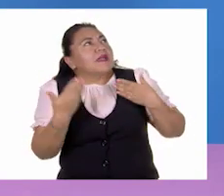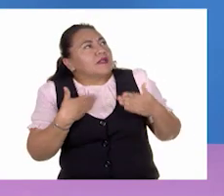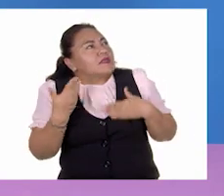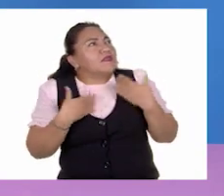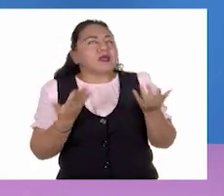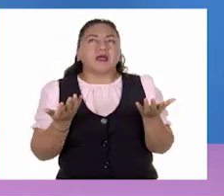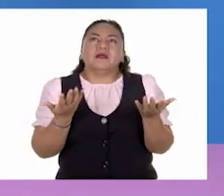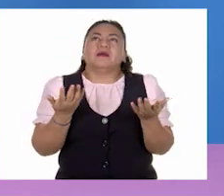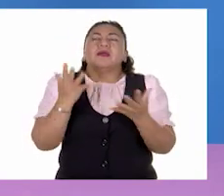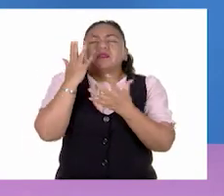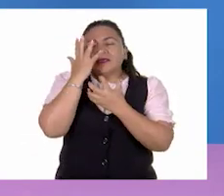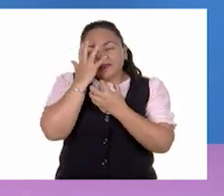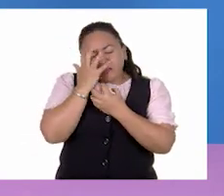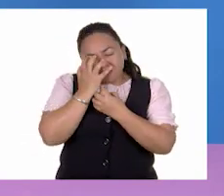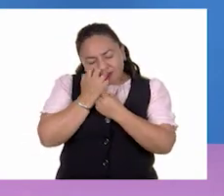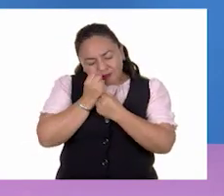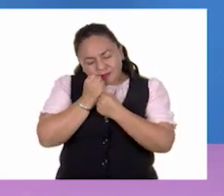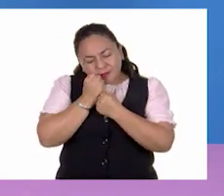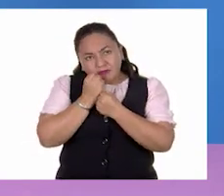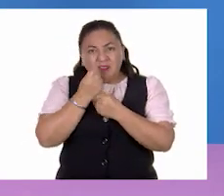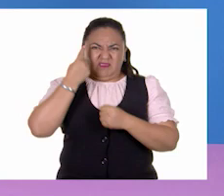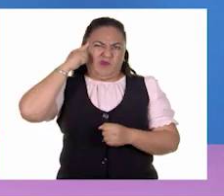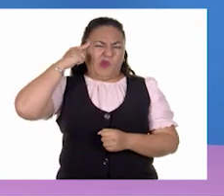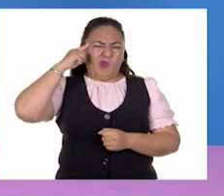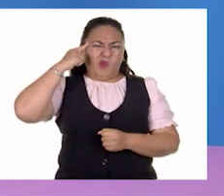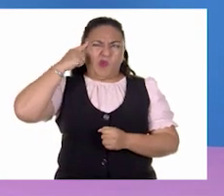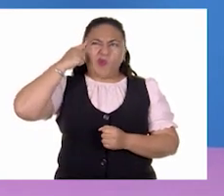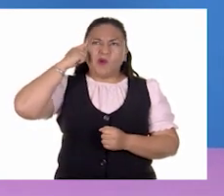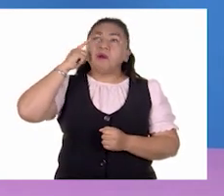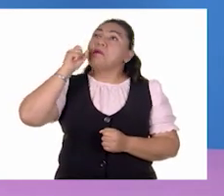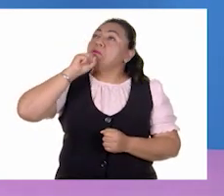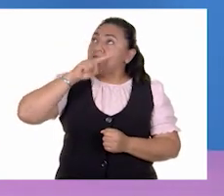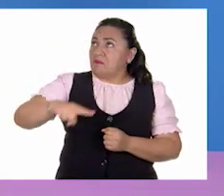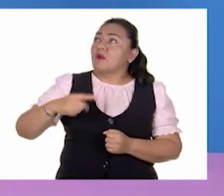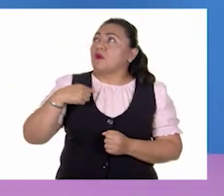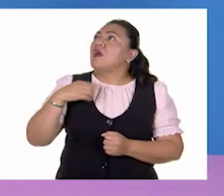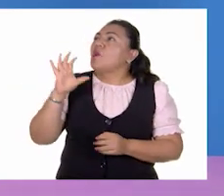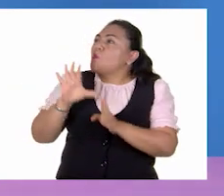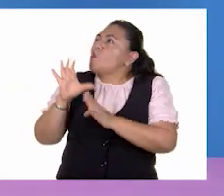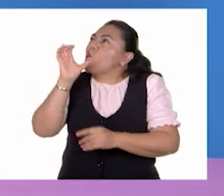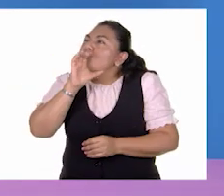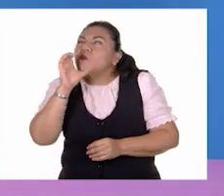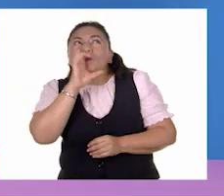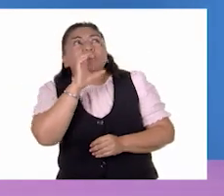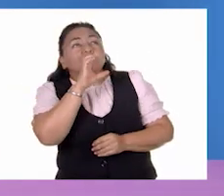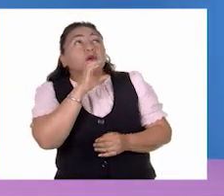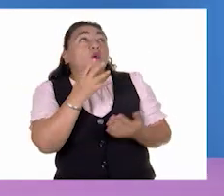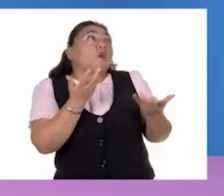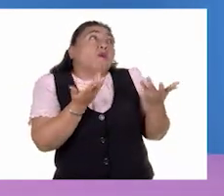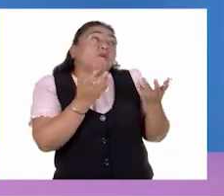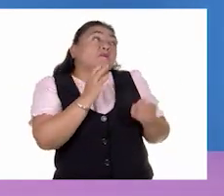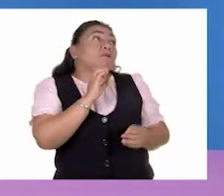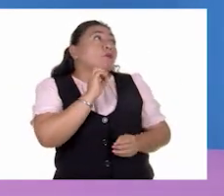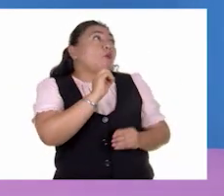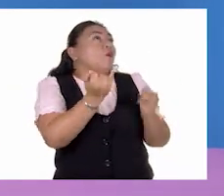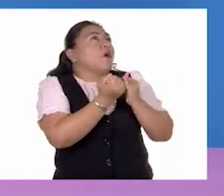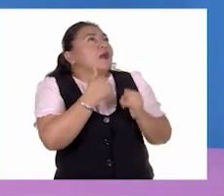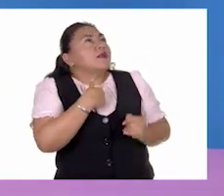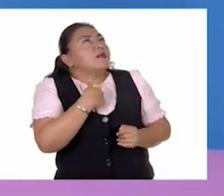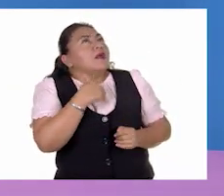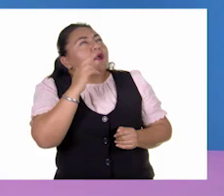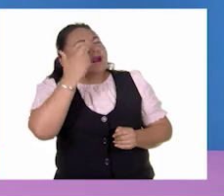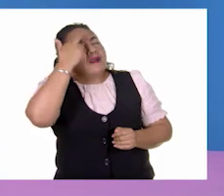alegría, tristeza, enojo, también curiosidad. O también me